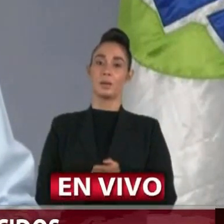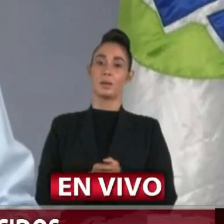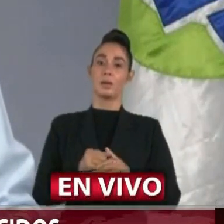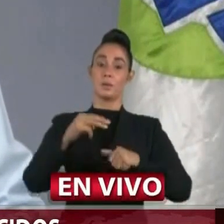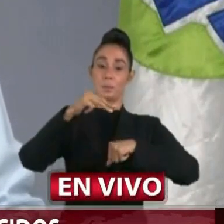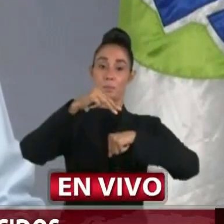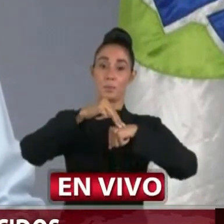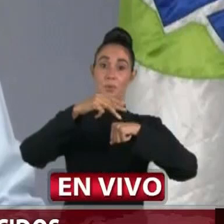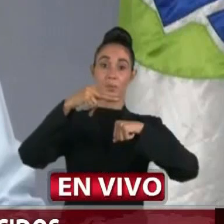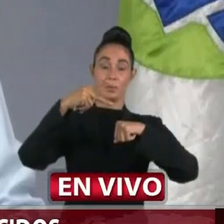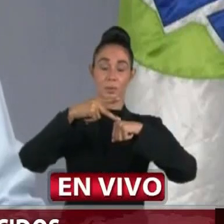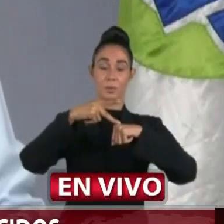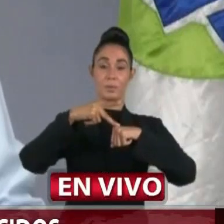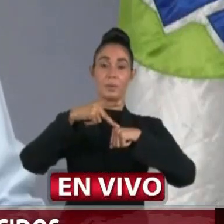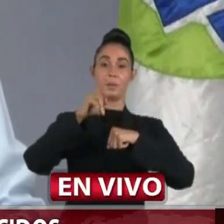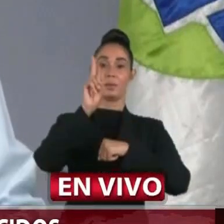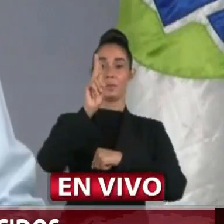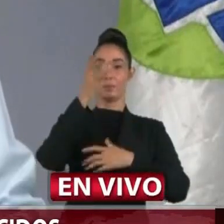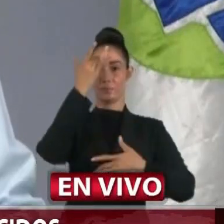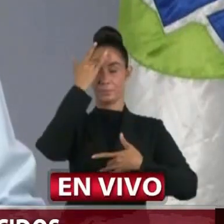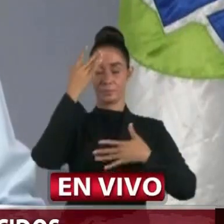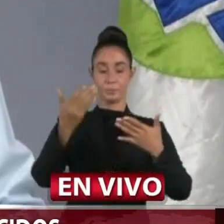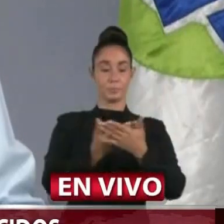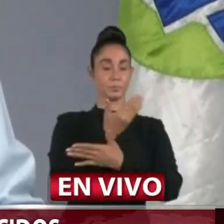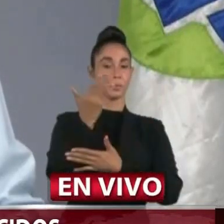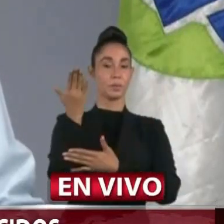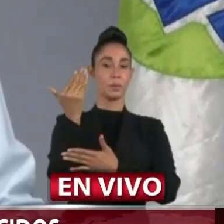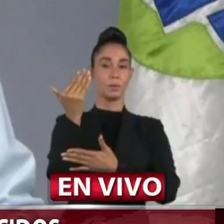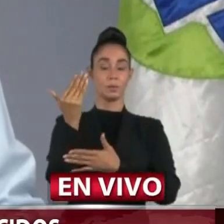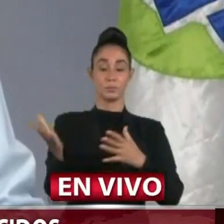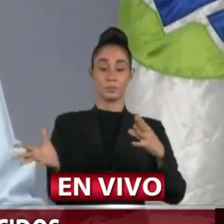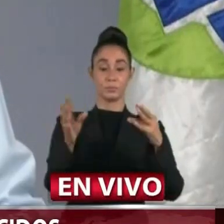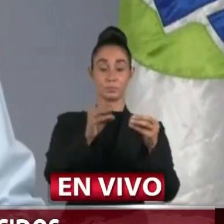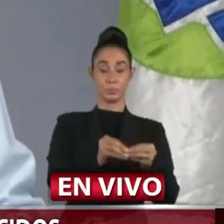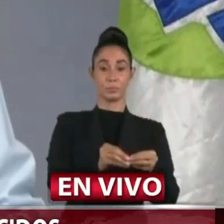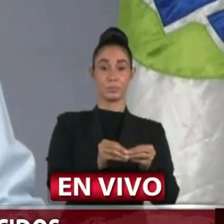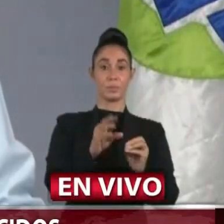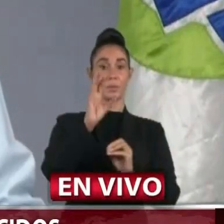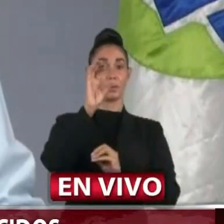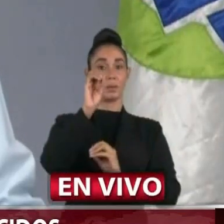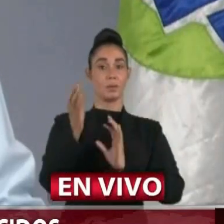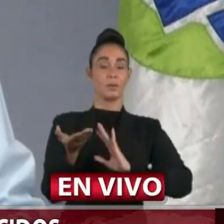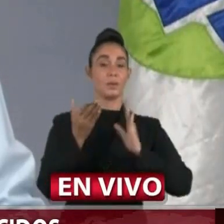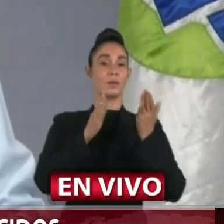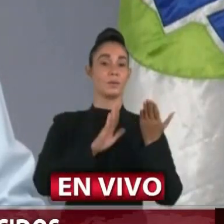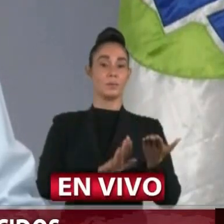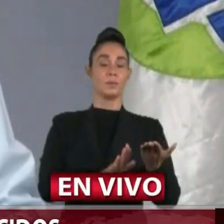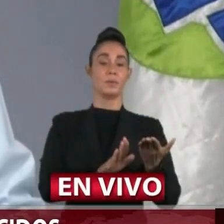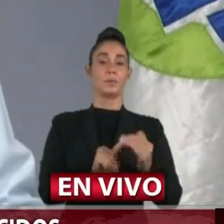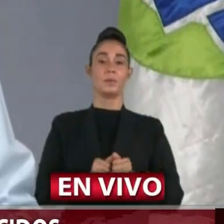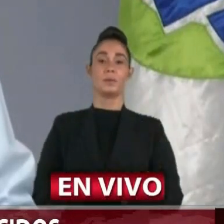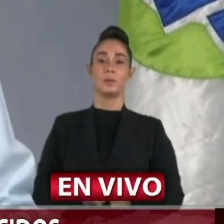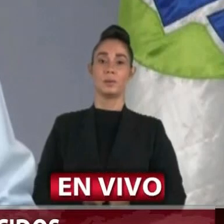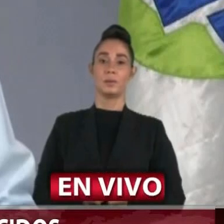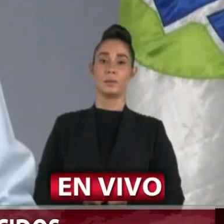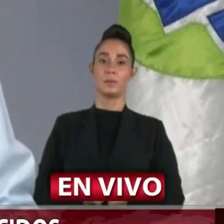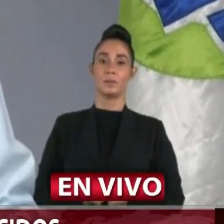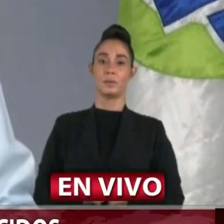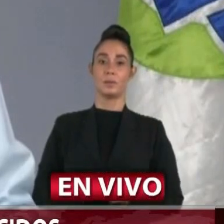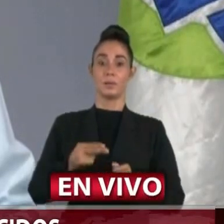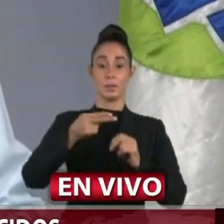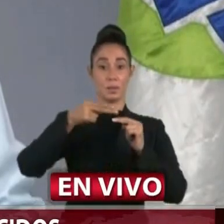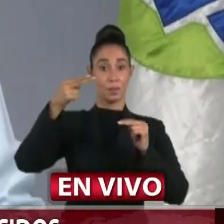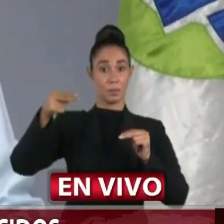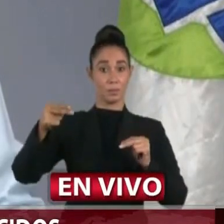Plata, 2 casos nuevos, 15 acumulados, 0 fallecimiento. Hato